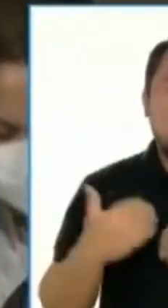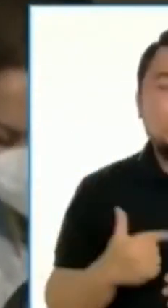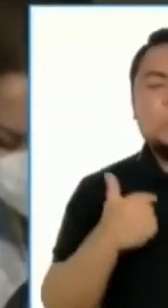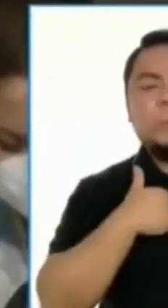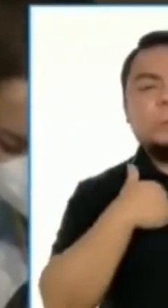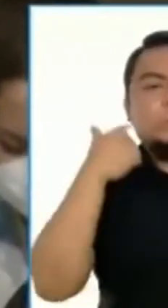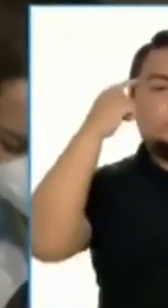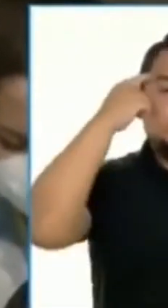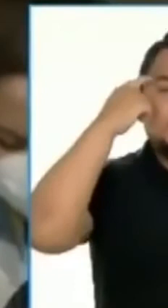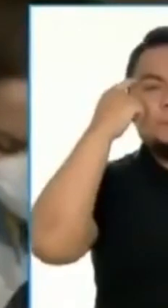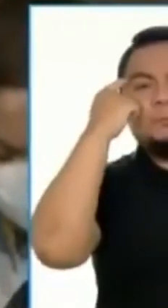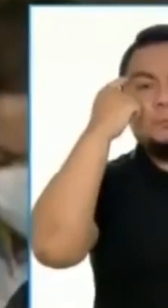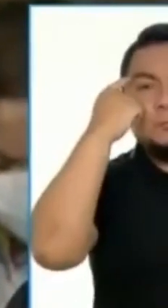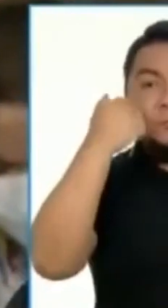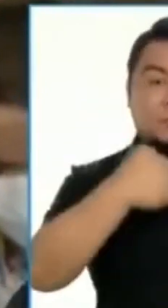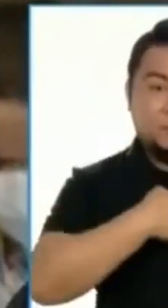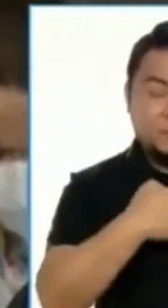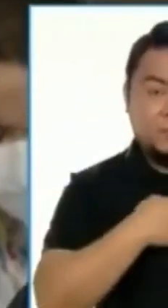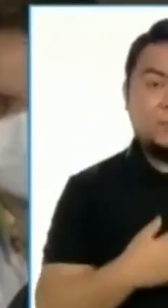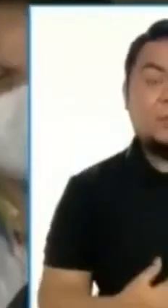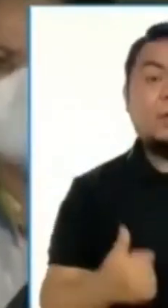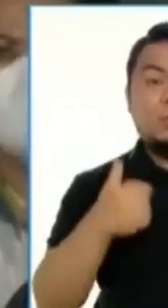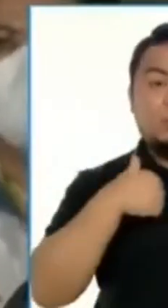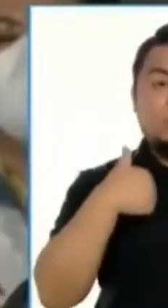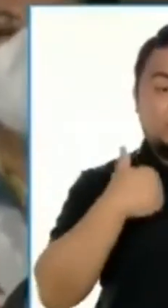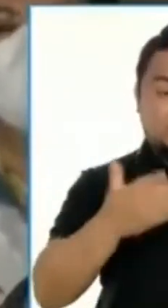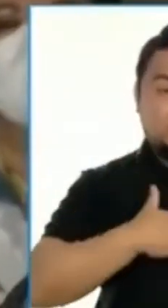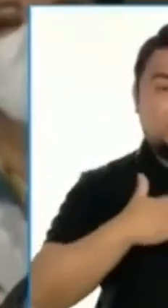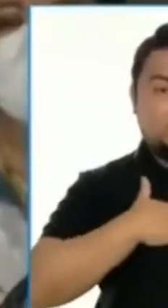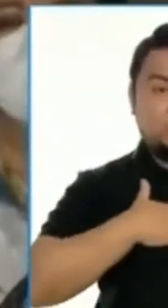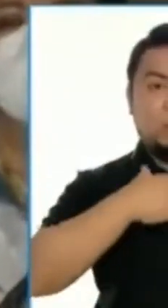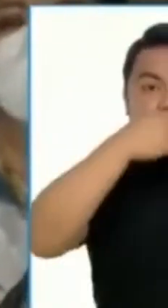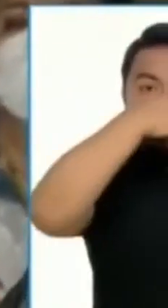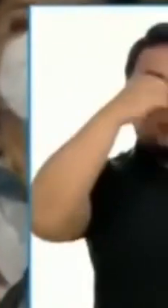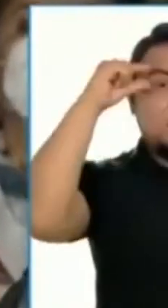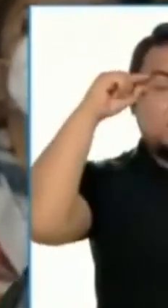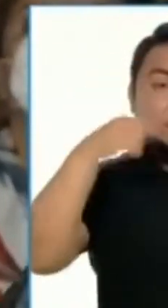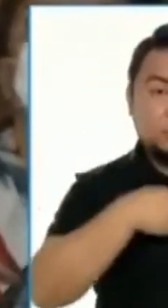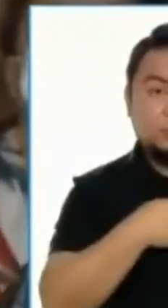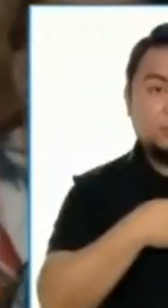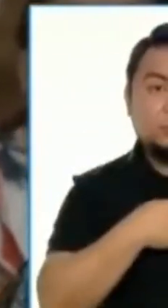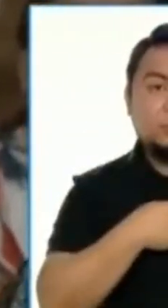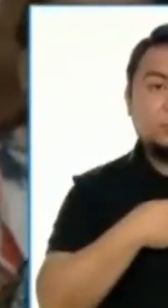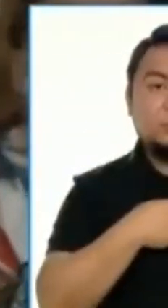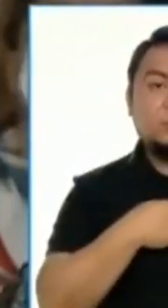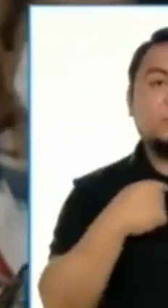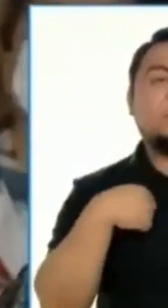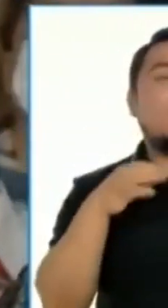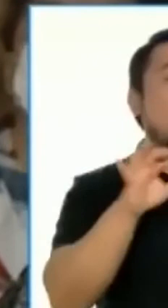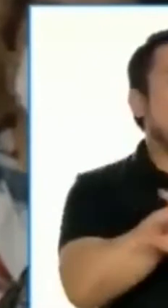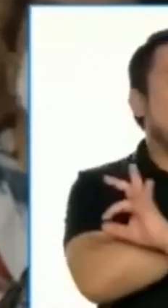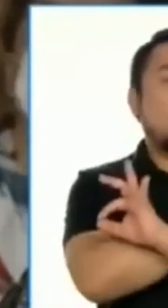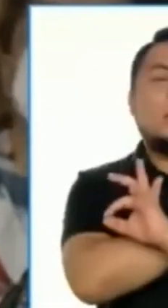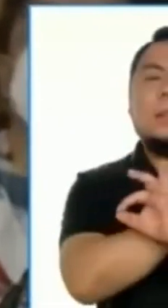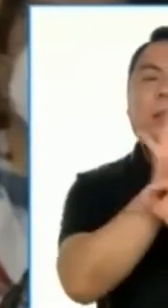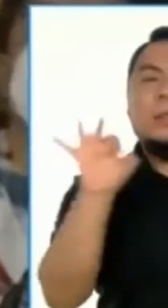Directamente y como Martín Vizcarra, no voy a tomar ninguna acción